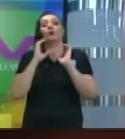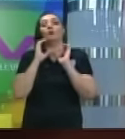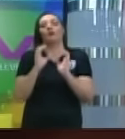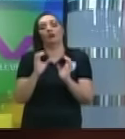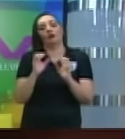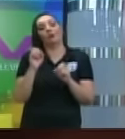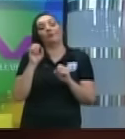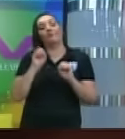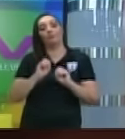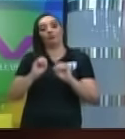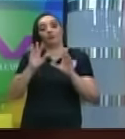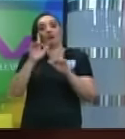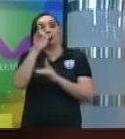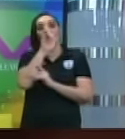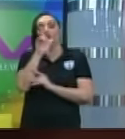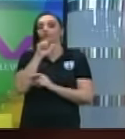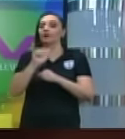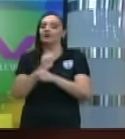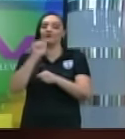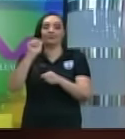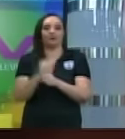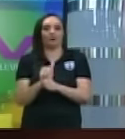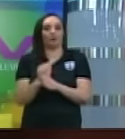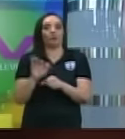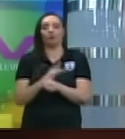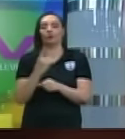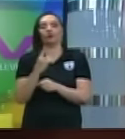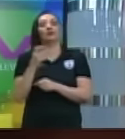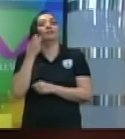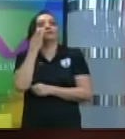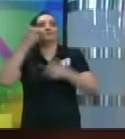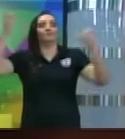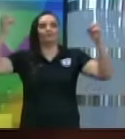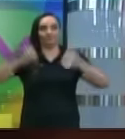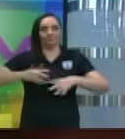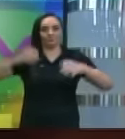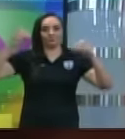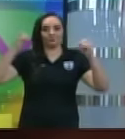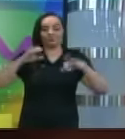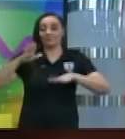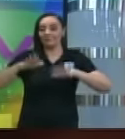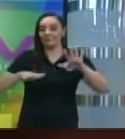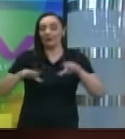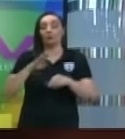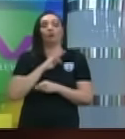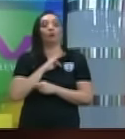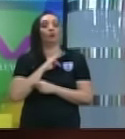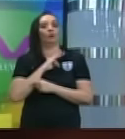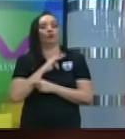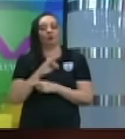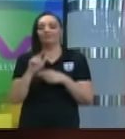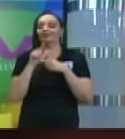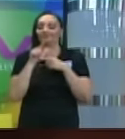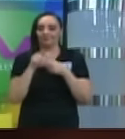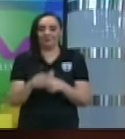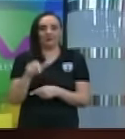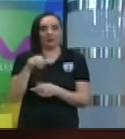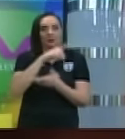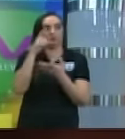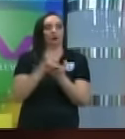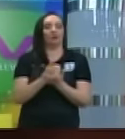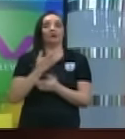encienda las luces principales de su vehículo, porque esta condición de lluvia en lapsos va a permanecer aquí en la ciudad. Tenemos el